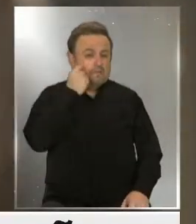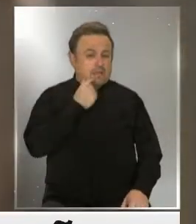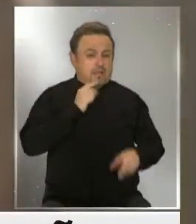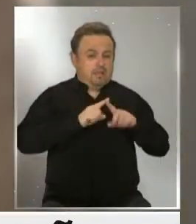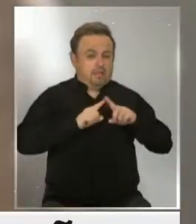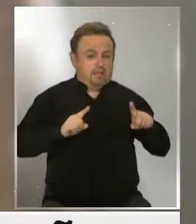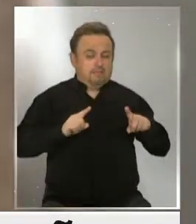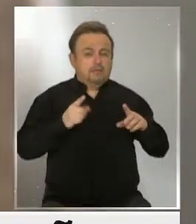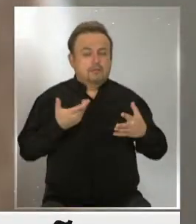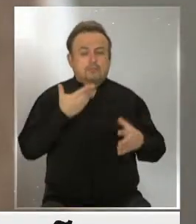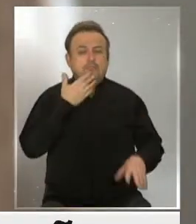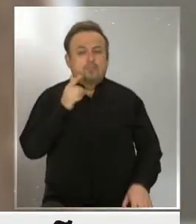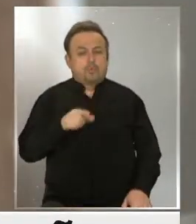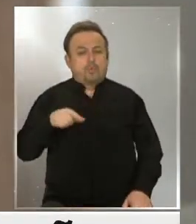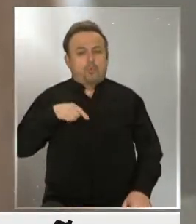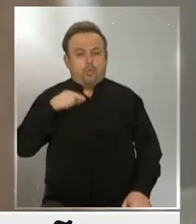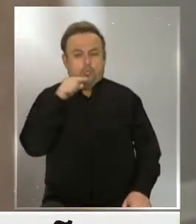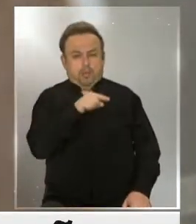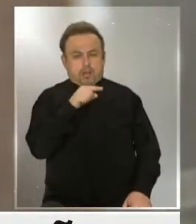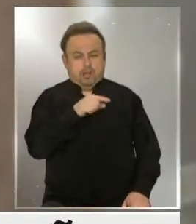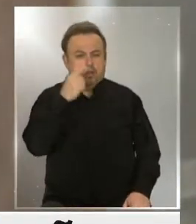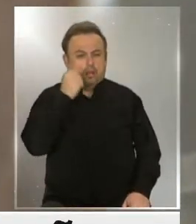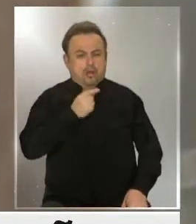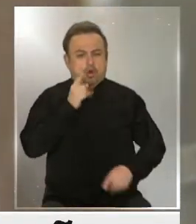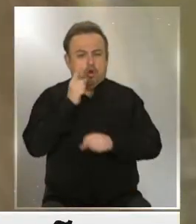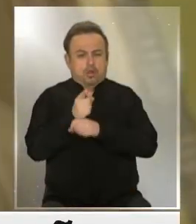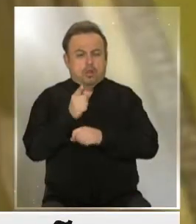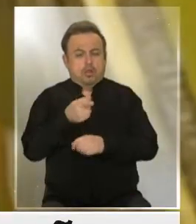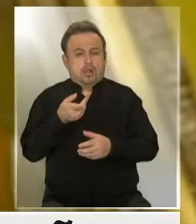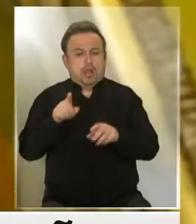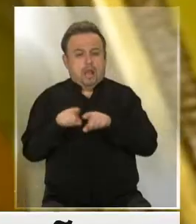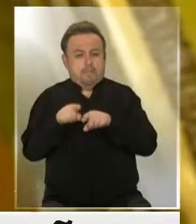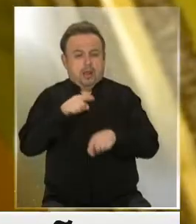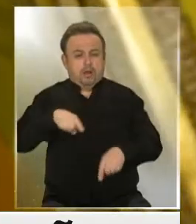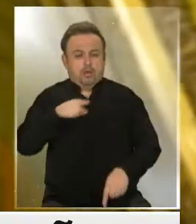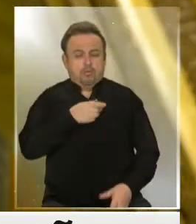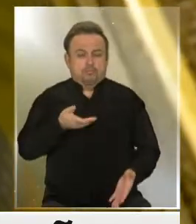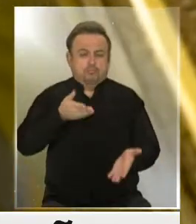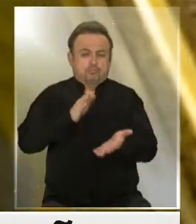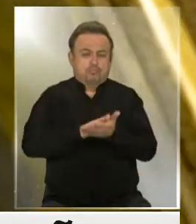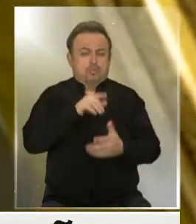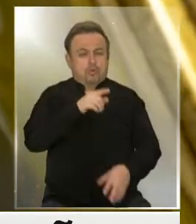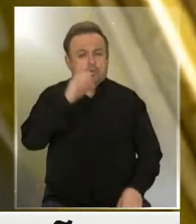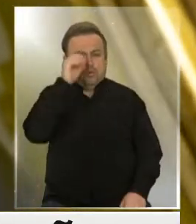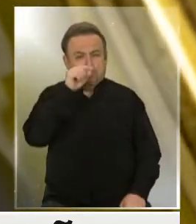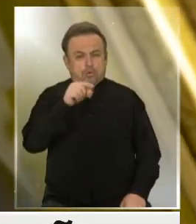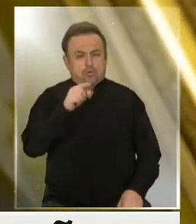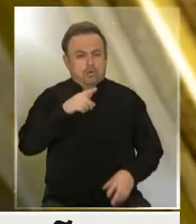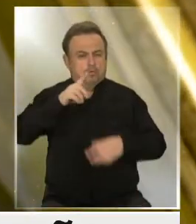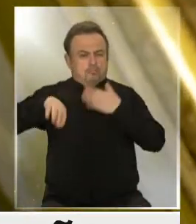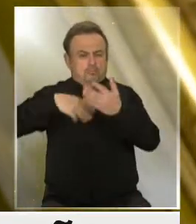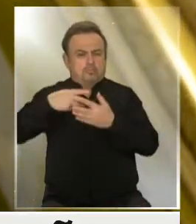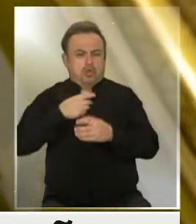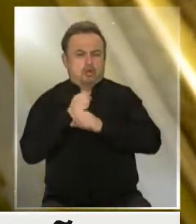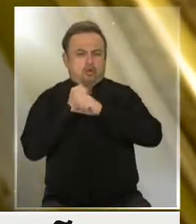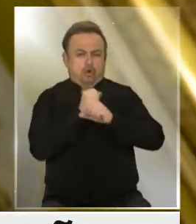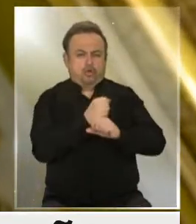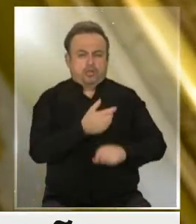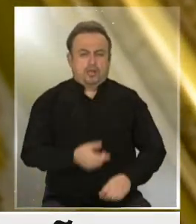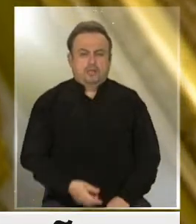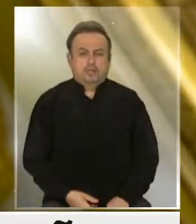Higgins, sino por culparlo a él de ordenar la muerte de sus hermanos, a quienes consideraba revolucionarios.